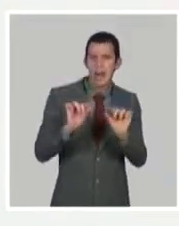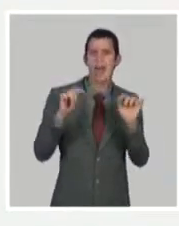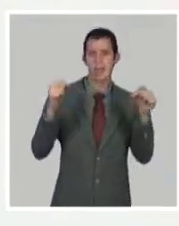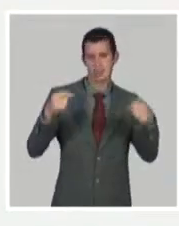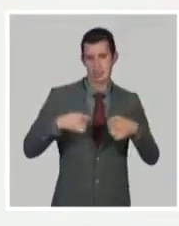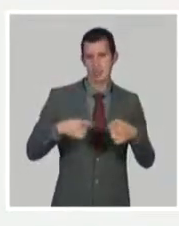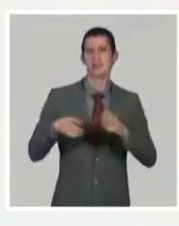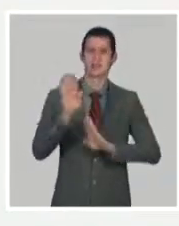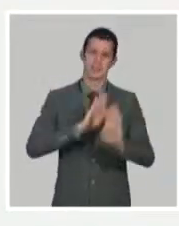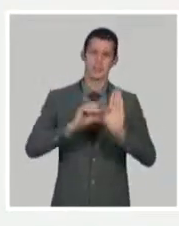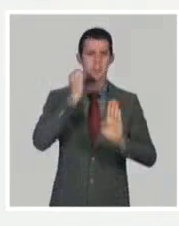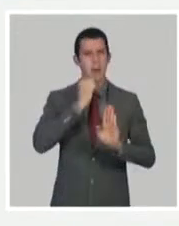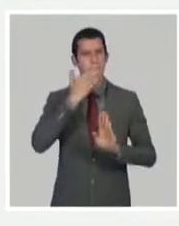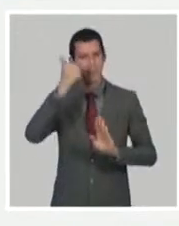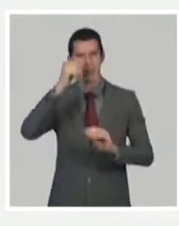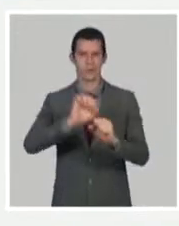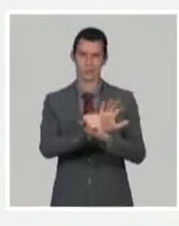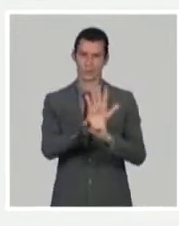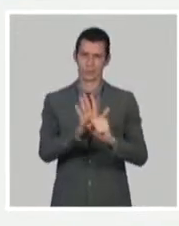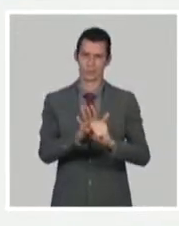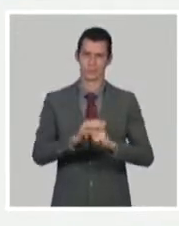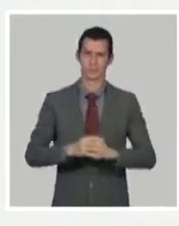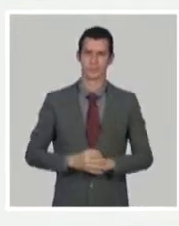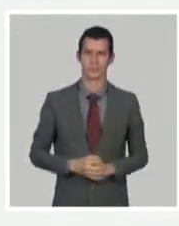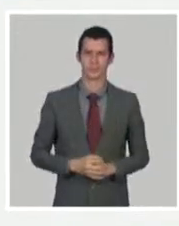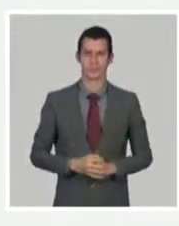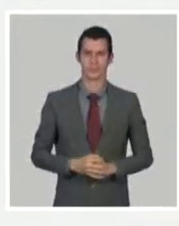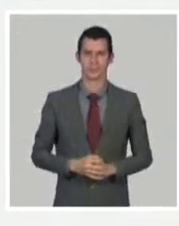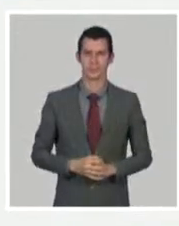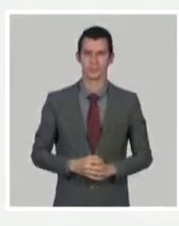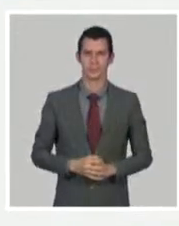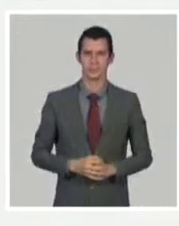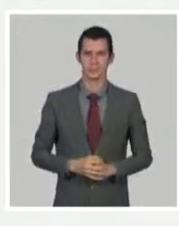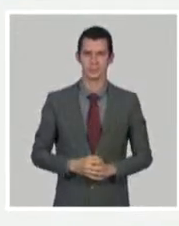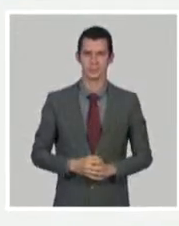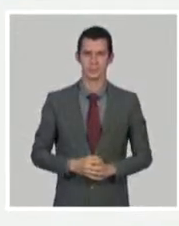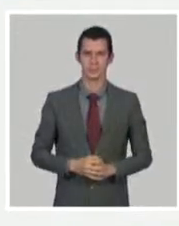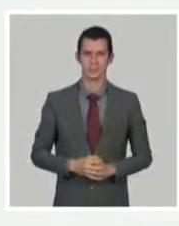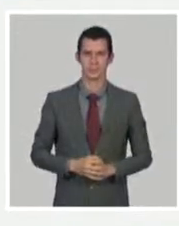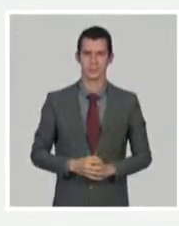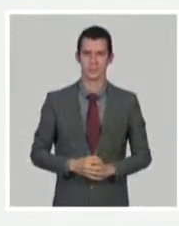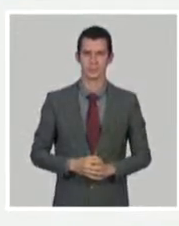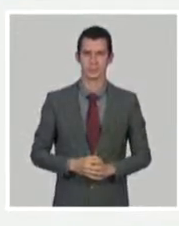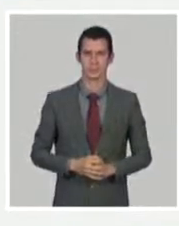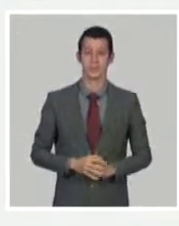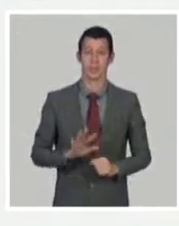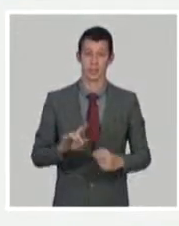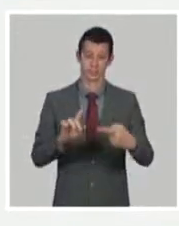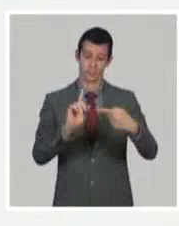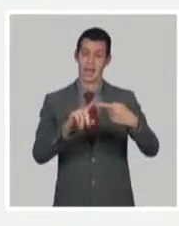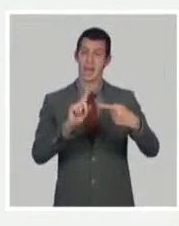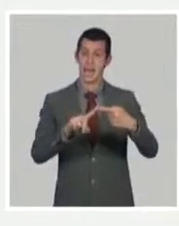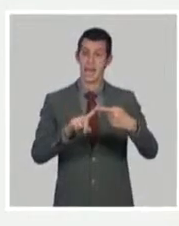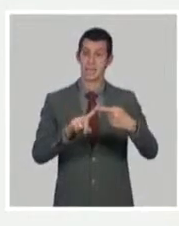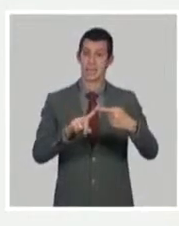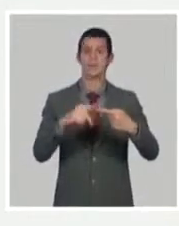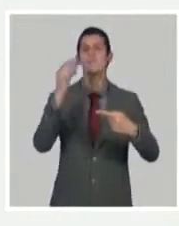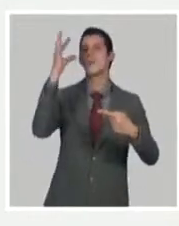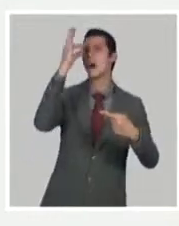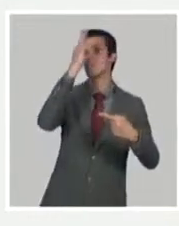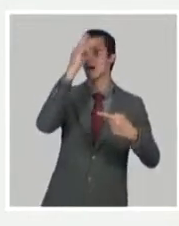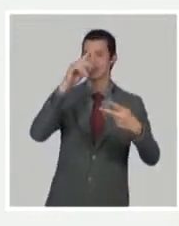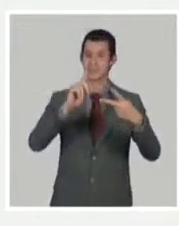caso, bueno, la vía intramuscular también es una vía que induce respuesta sistémica, pero también puede haber respuesta de células